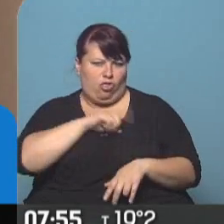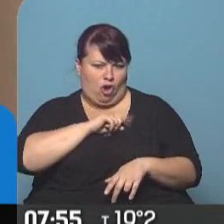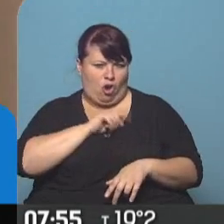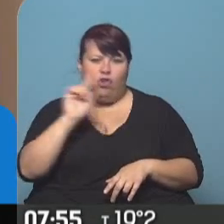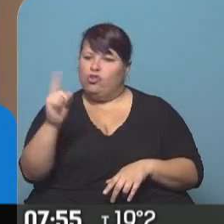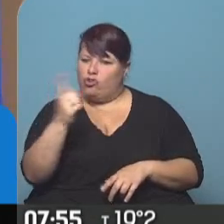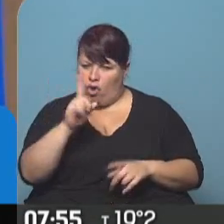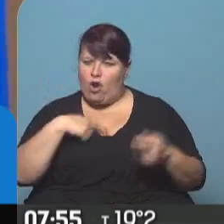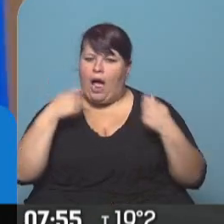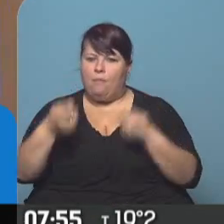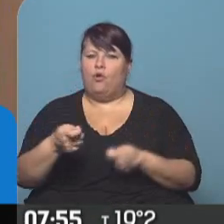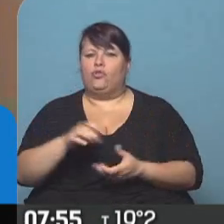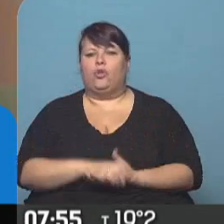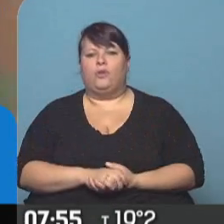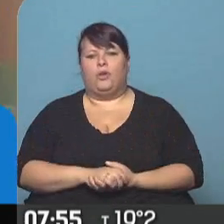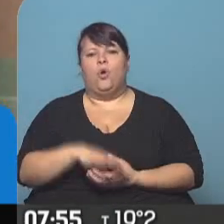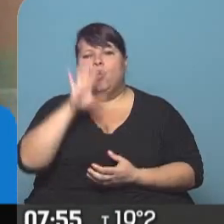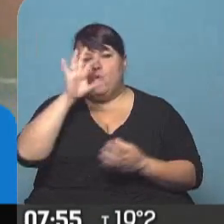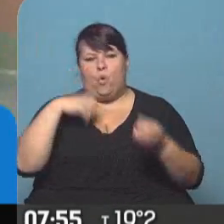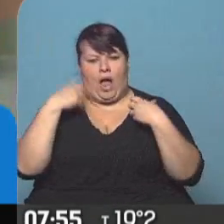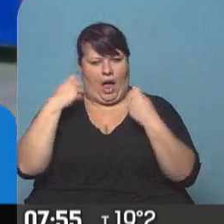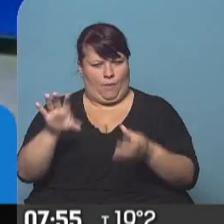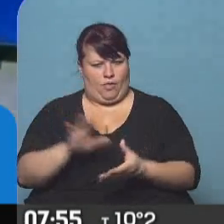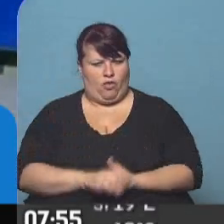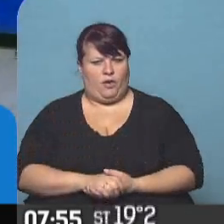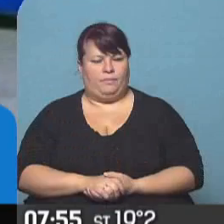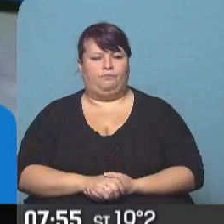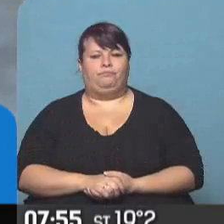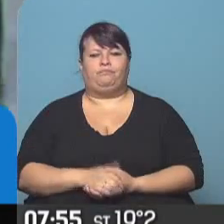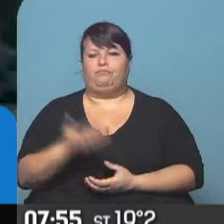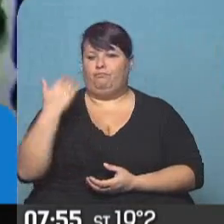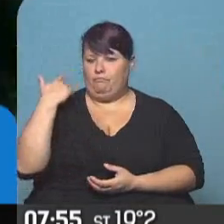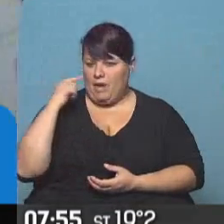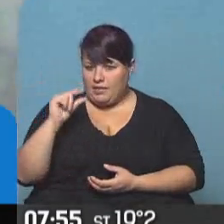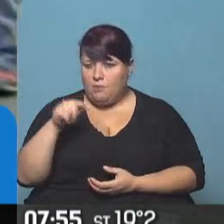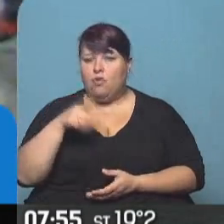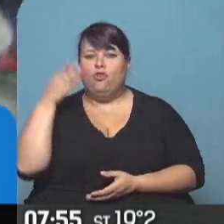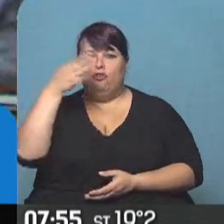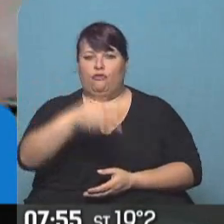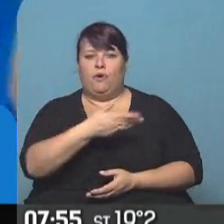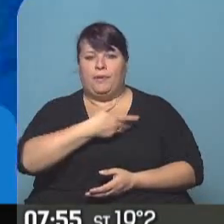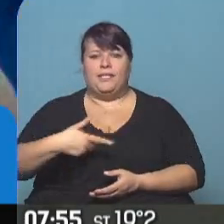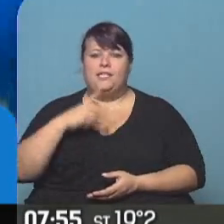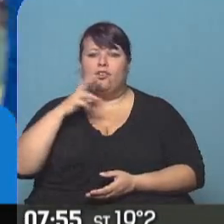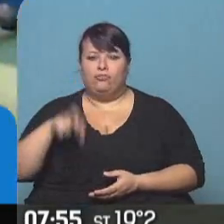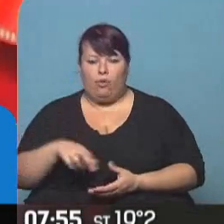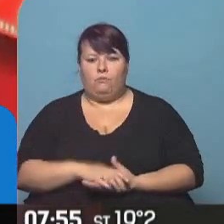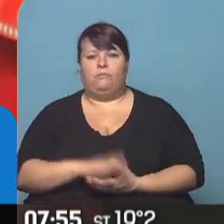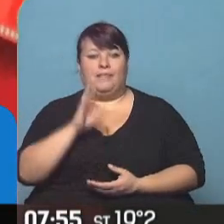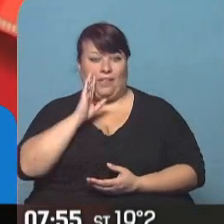están solos, nunca los dejaremos solos. Sucedió en las últimas horas esta visita del presidente